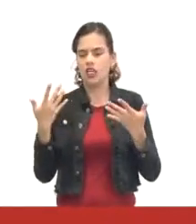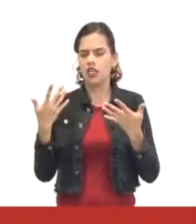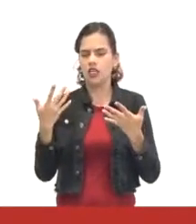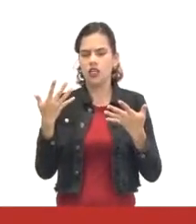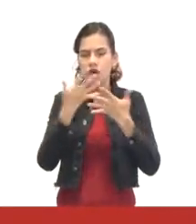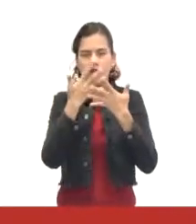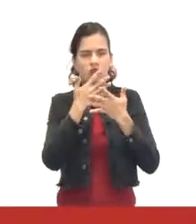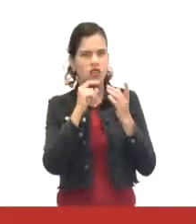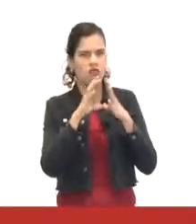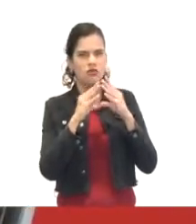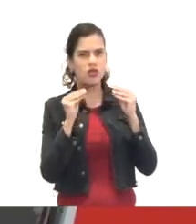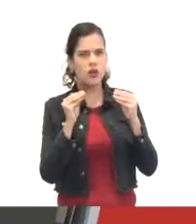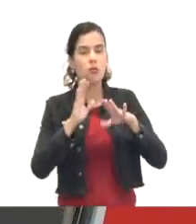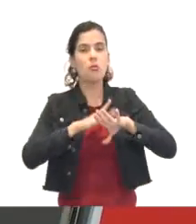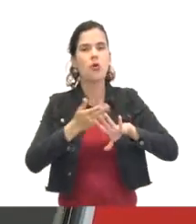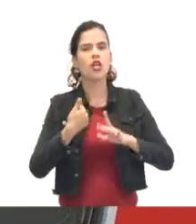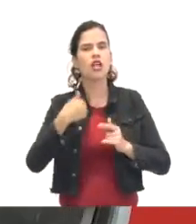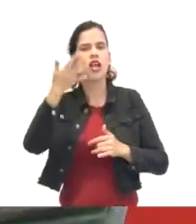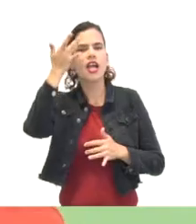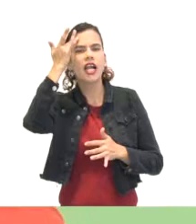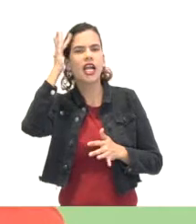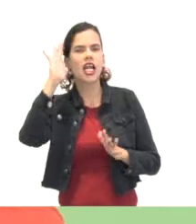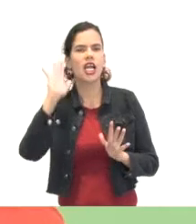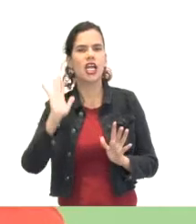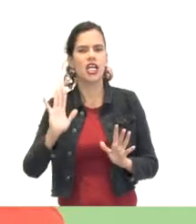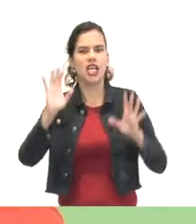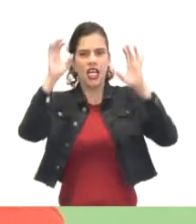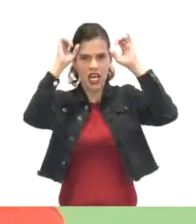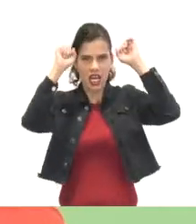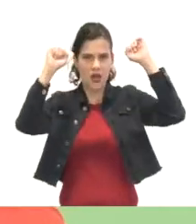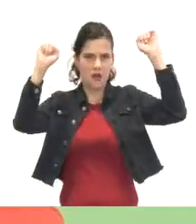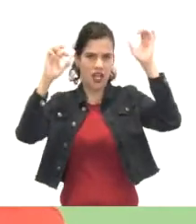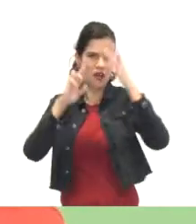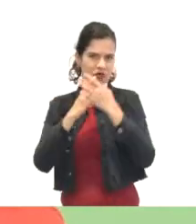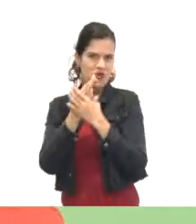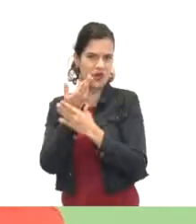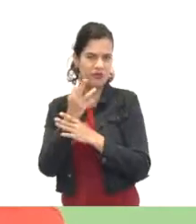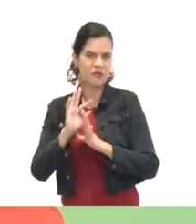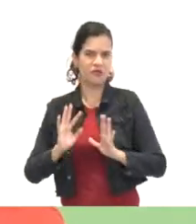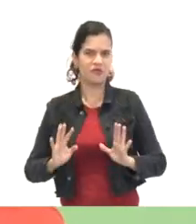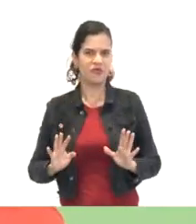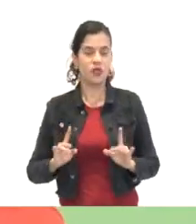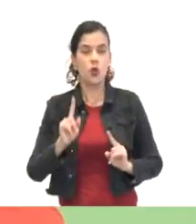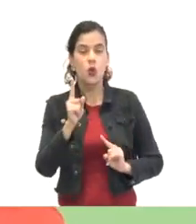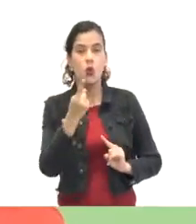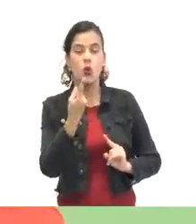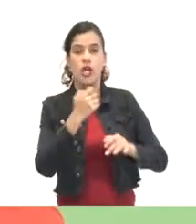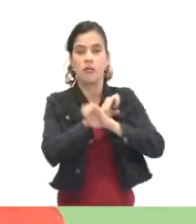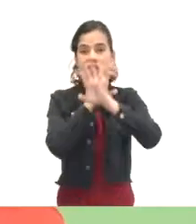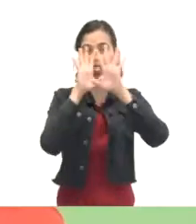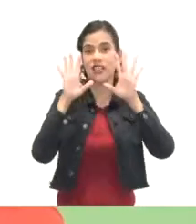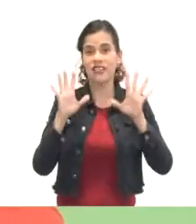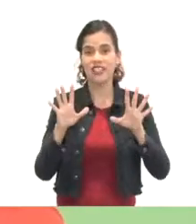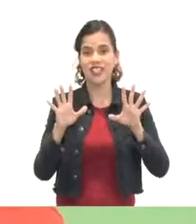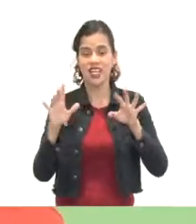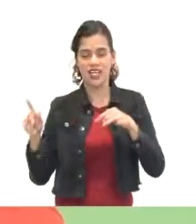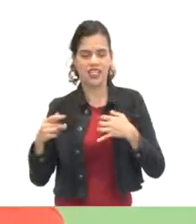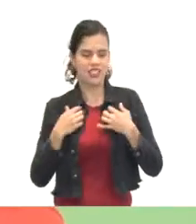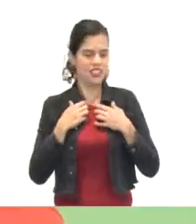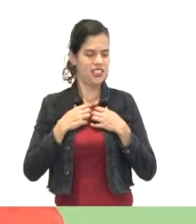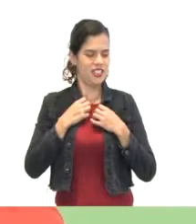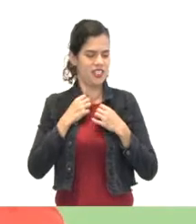distracción, porque se creía la vaca flor. Una mañanita se vistió